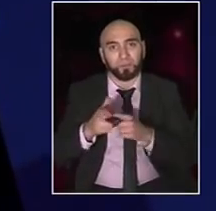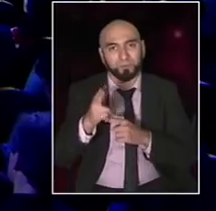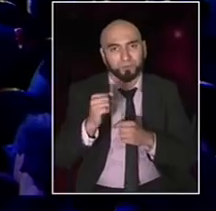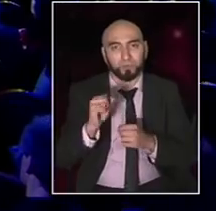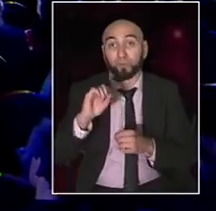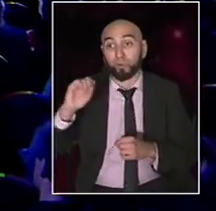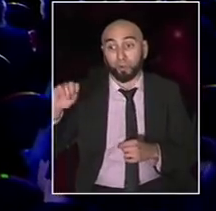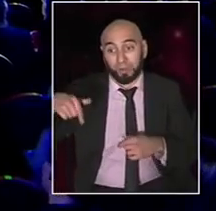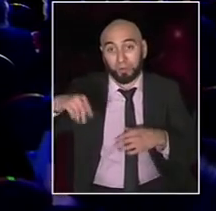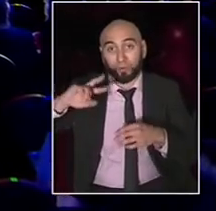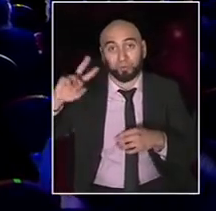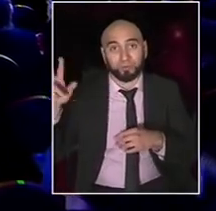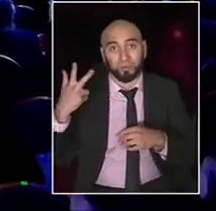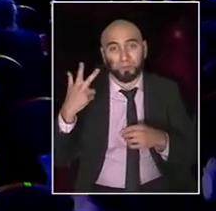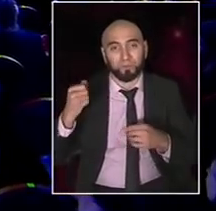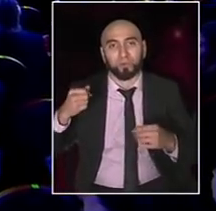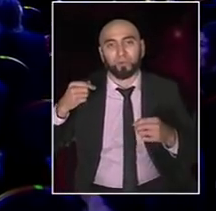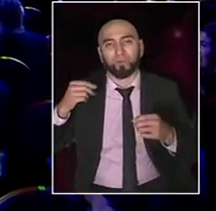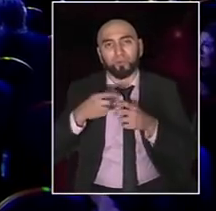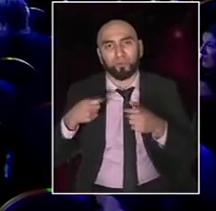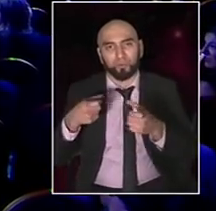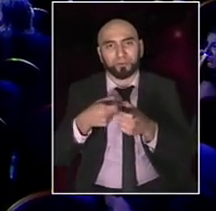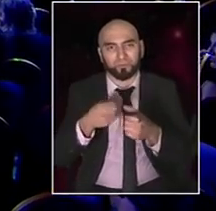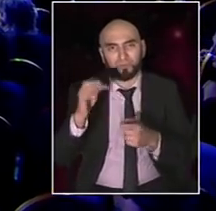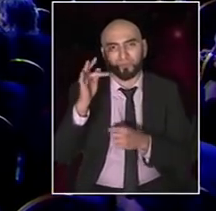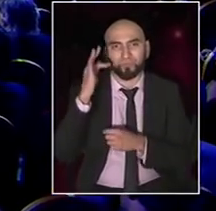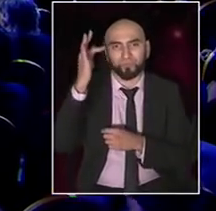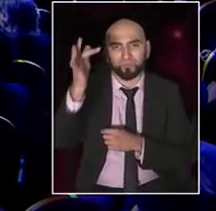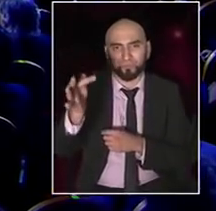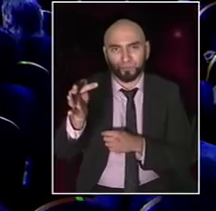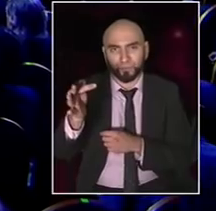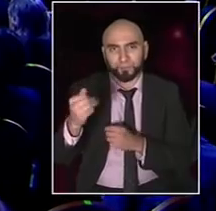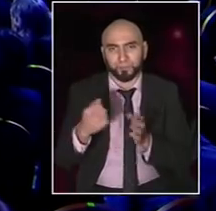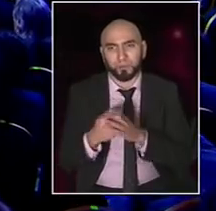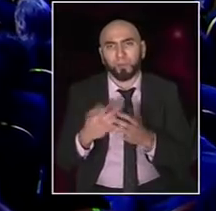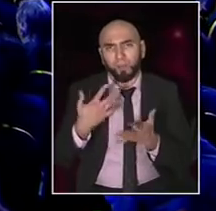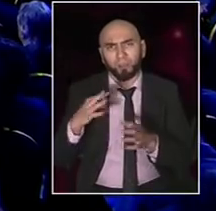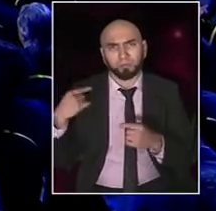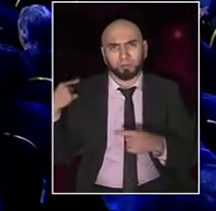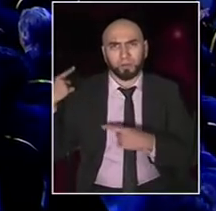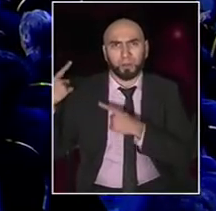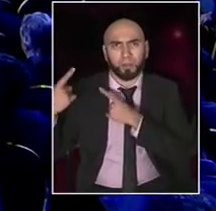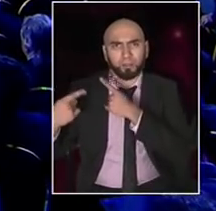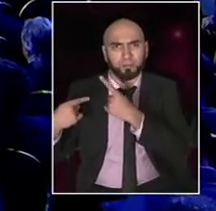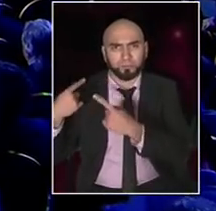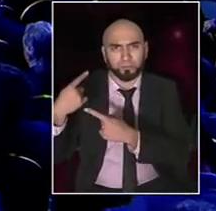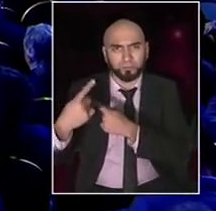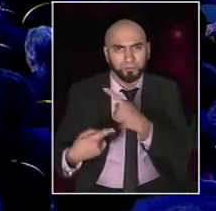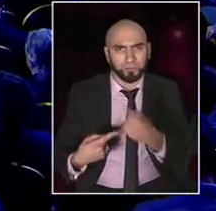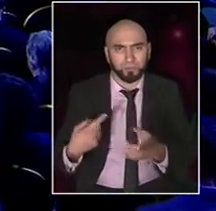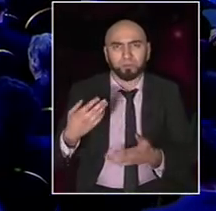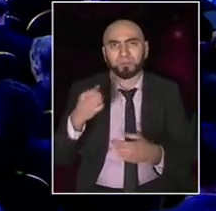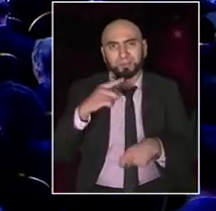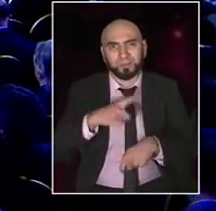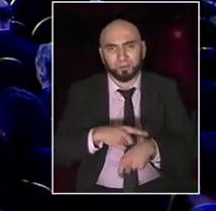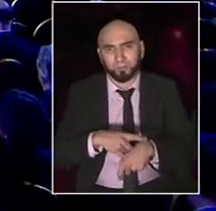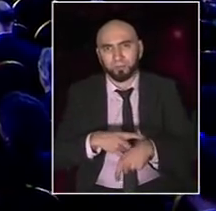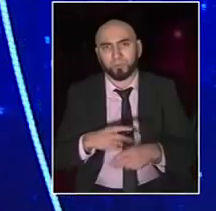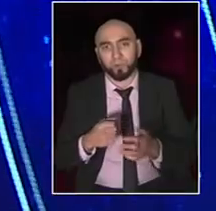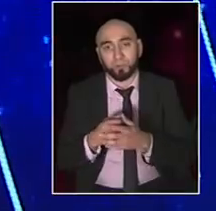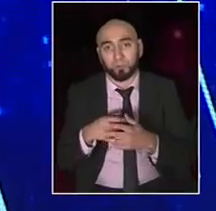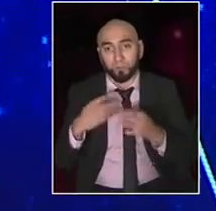Futuro. Ha sido una tradición sostenida en el tiempo que nuestra Academia siempre